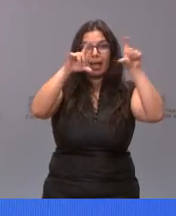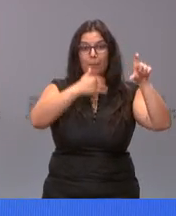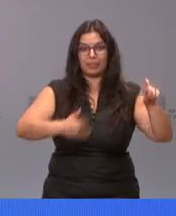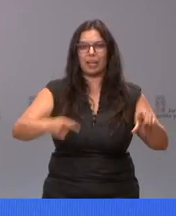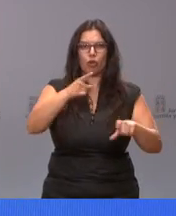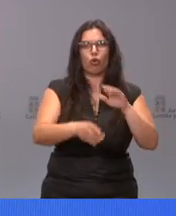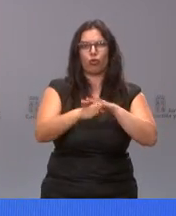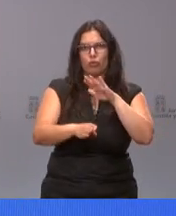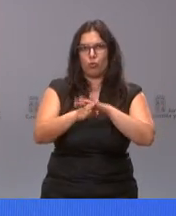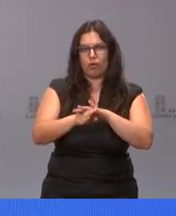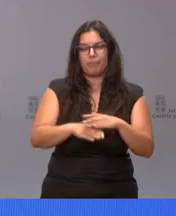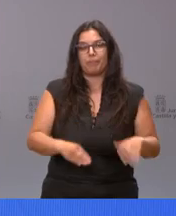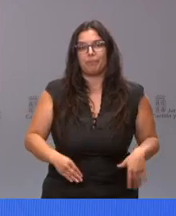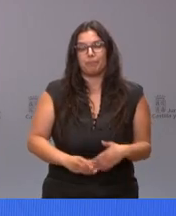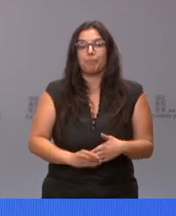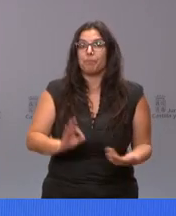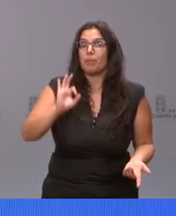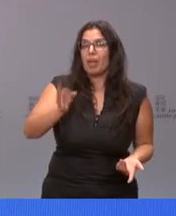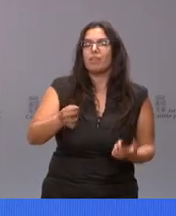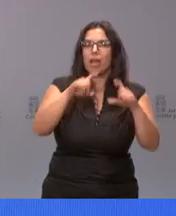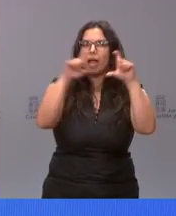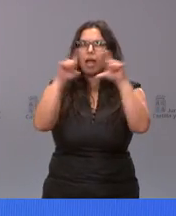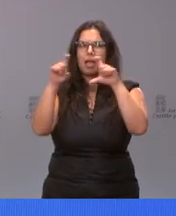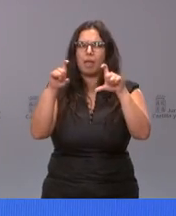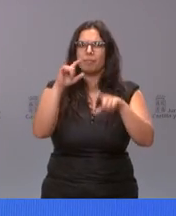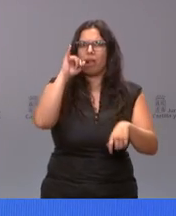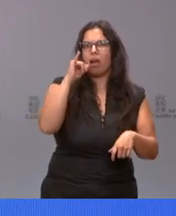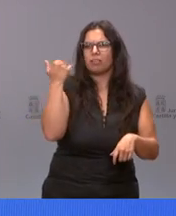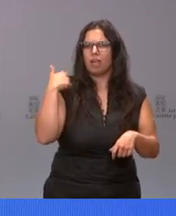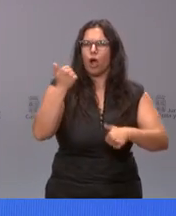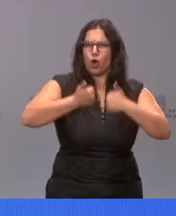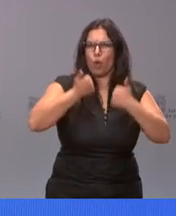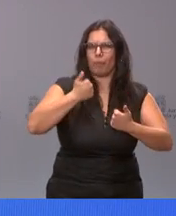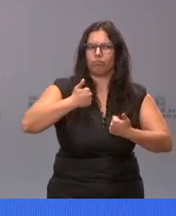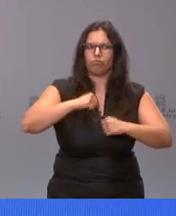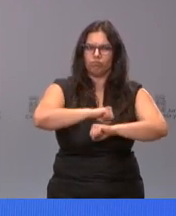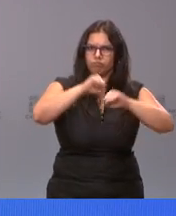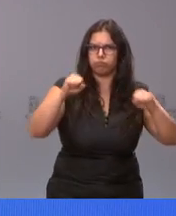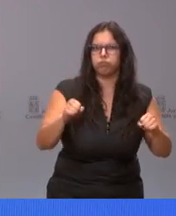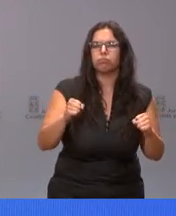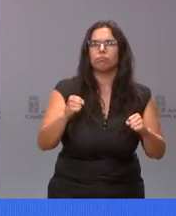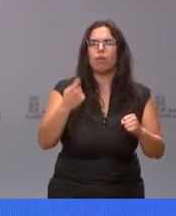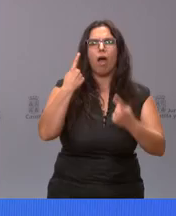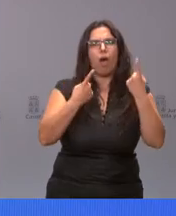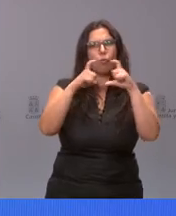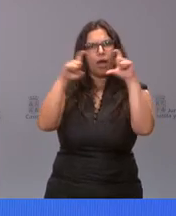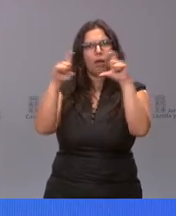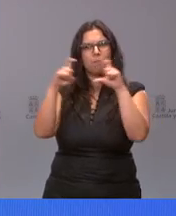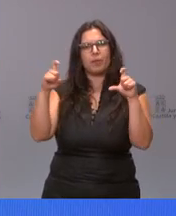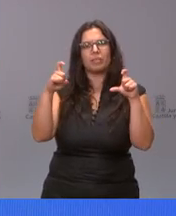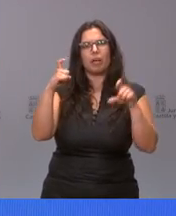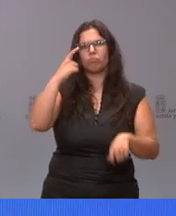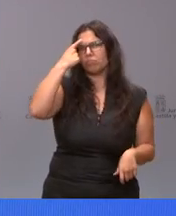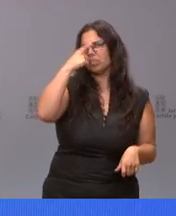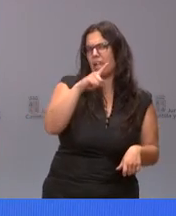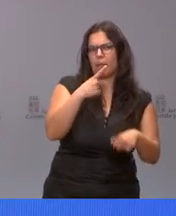empresas. Es verdad que tenemos empresas competitivas, es verdad que tenemos empresas que saben hacer